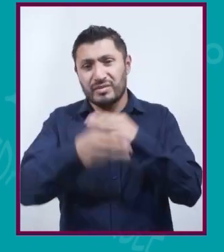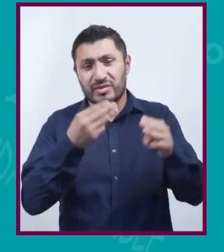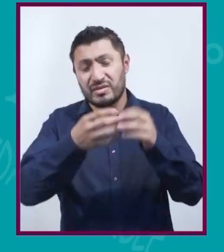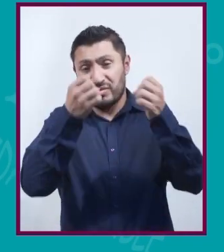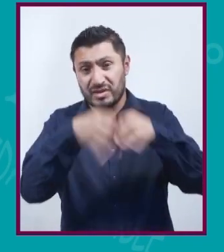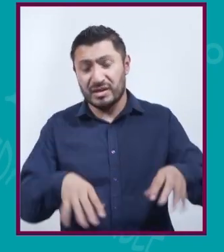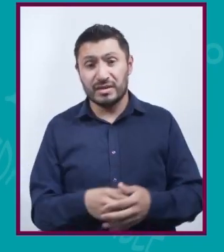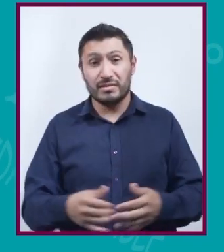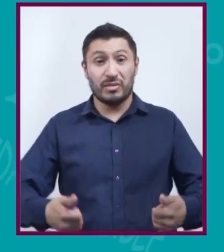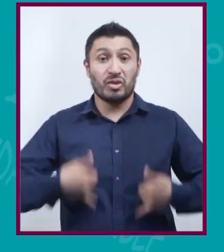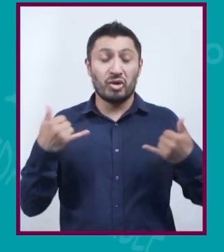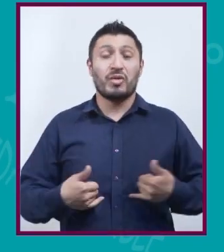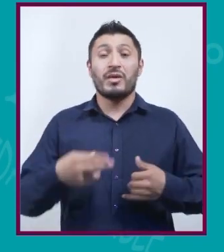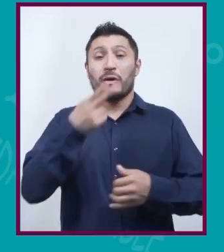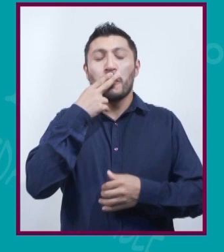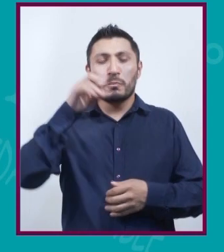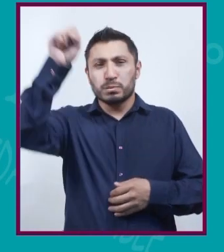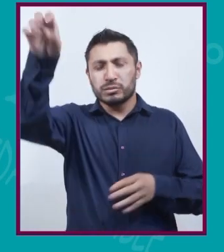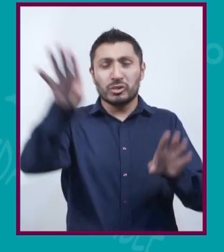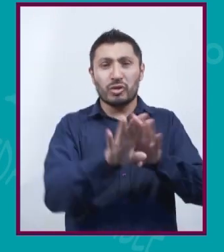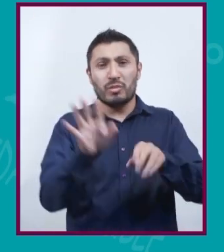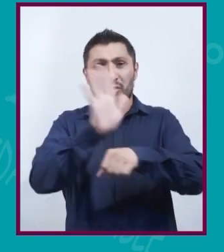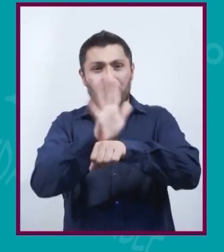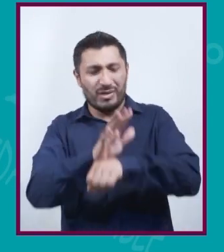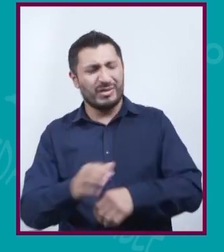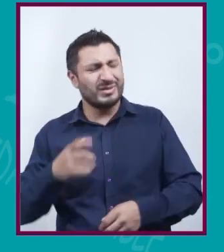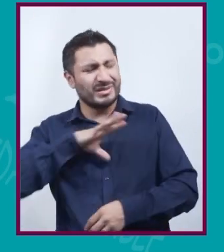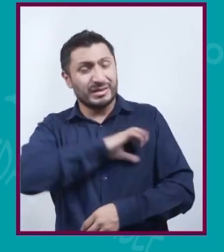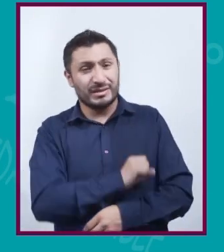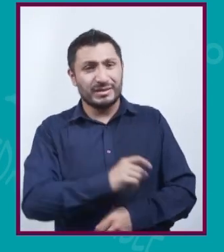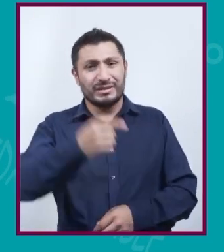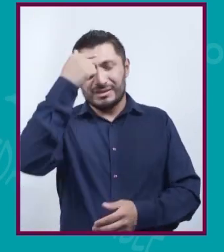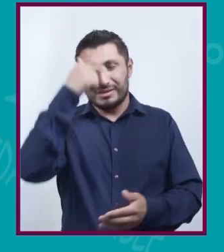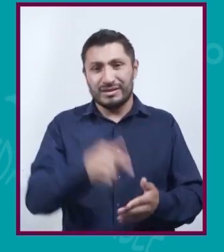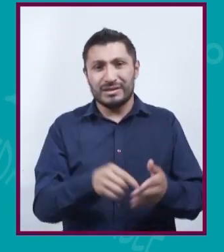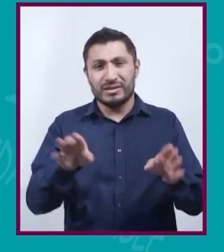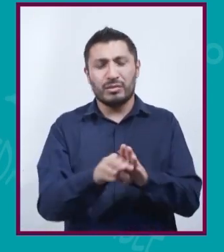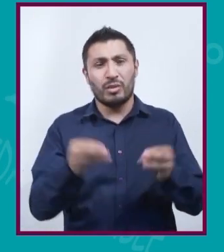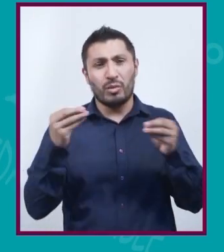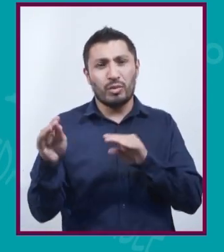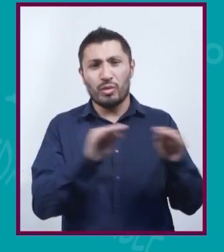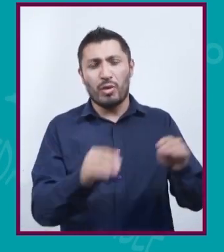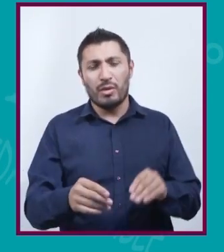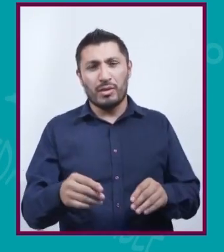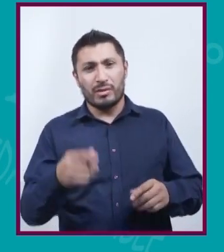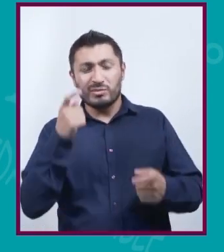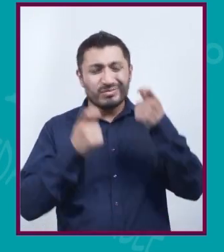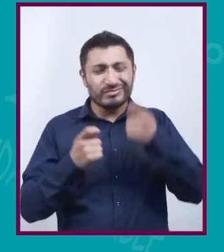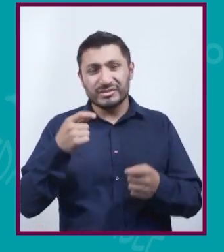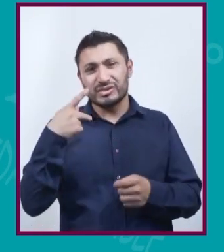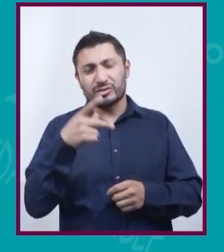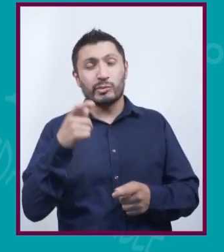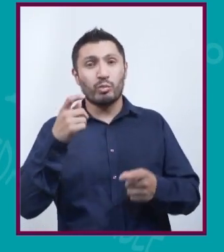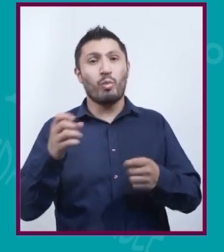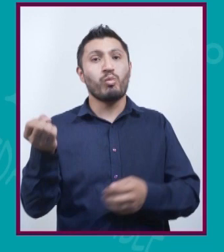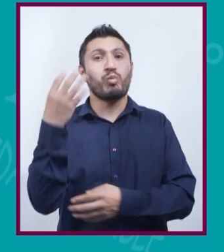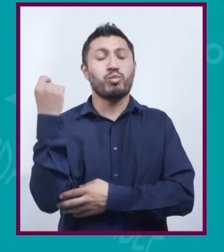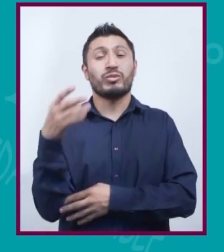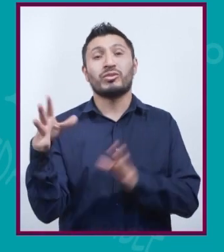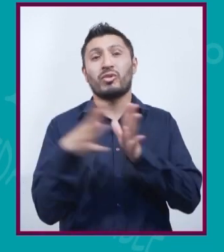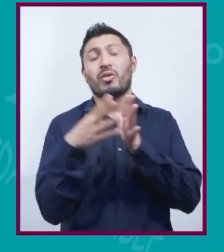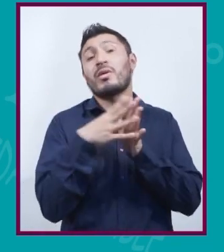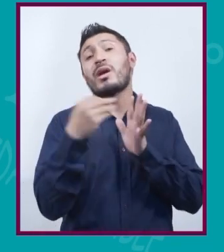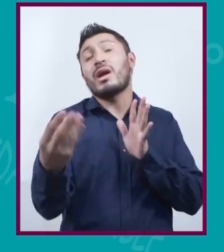su juventud, Hitler fue un cinéfilo consumado. De hecho, se cree que muchos de los movimientos y gestos que ocupaba durante sus